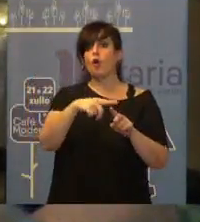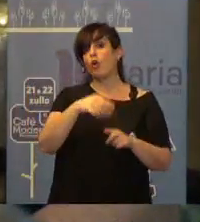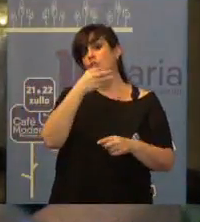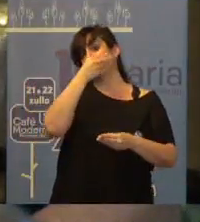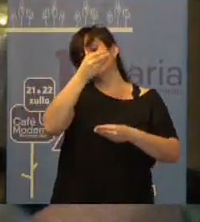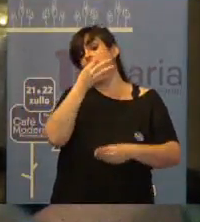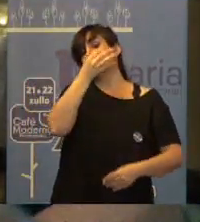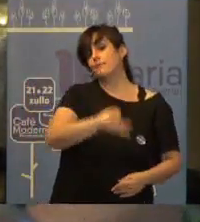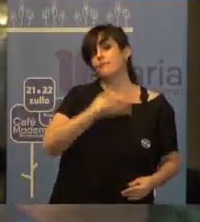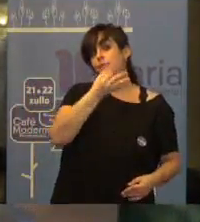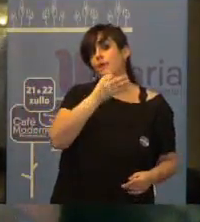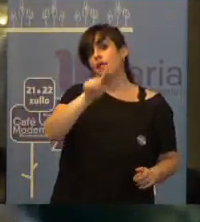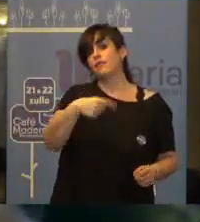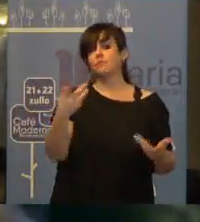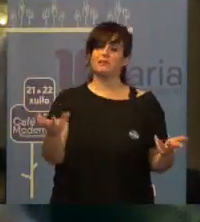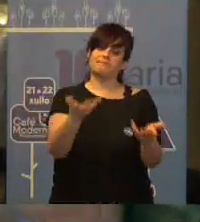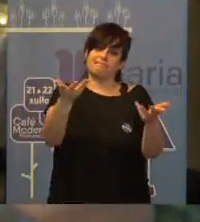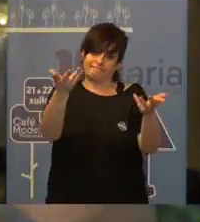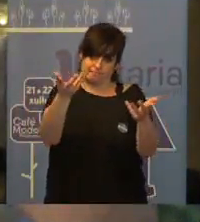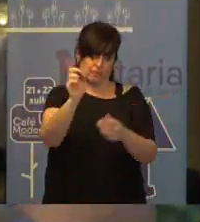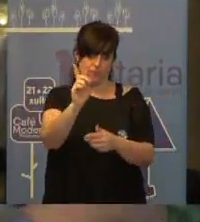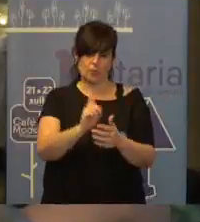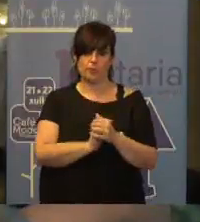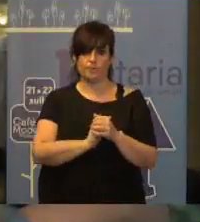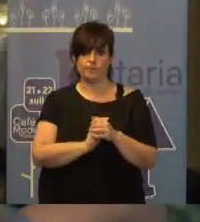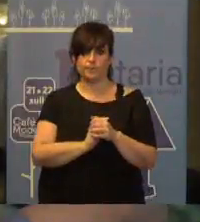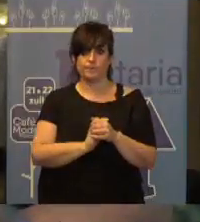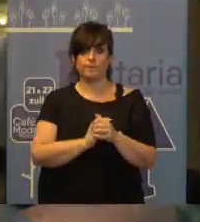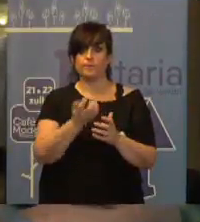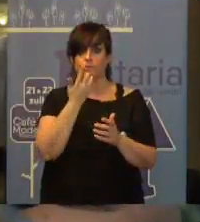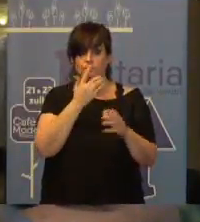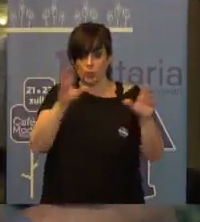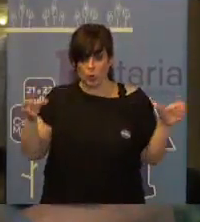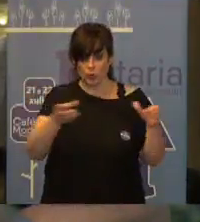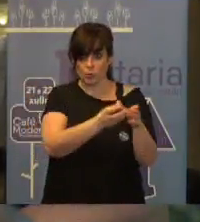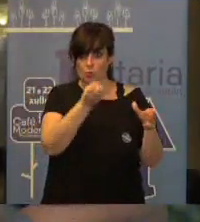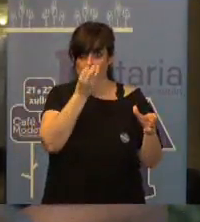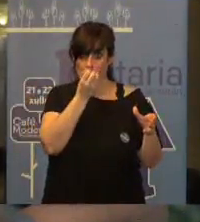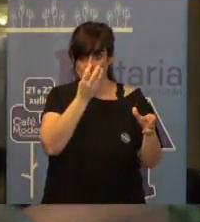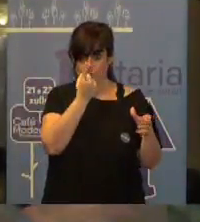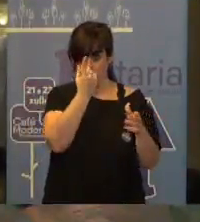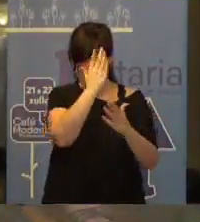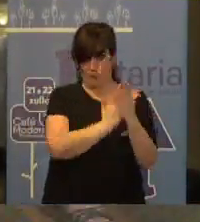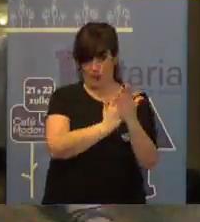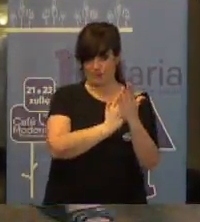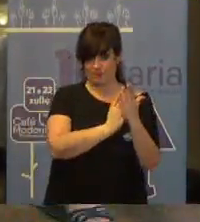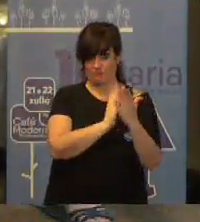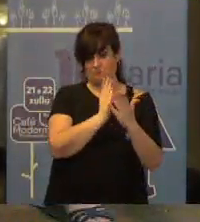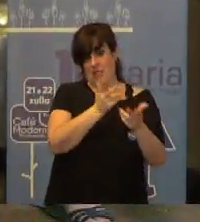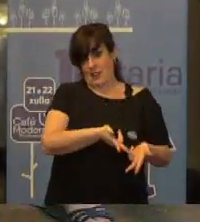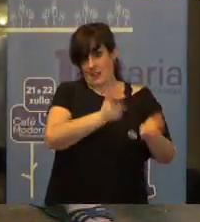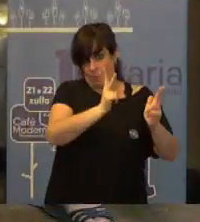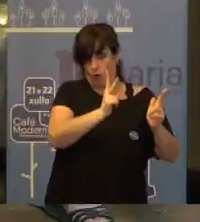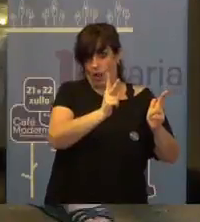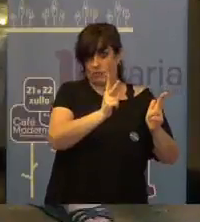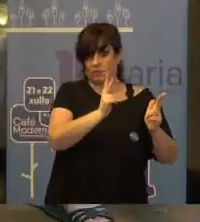a nadie. Por suposto, na Realpolitik, o PSOE, a parte da radicalidade democrática e da